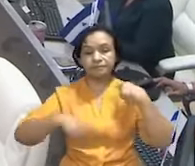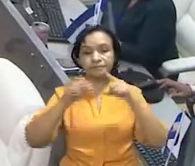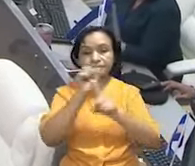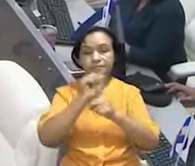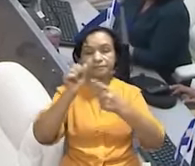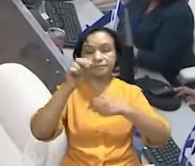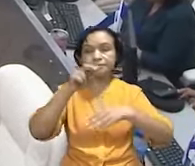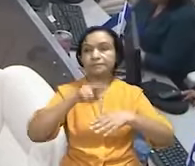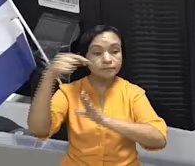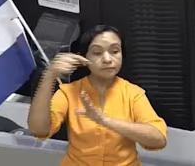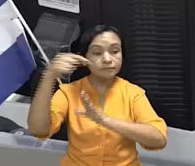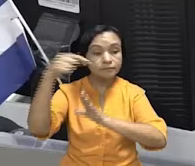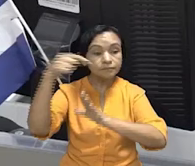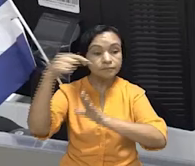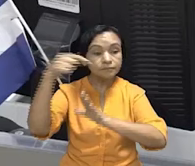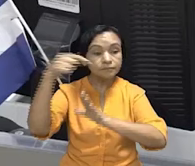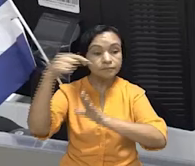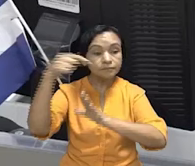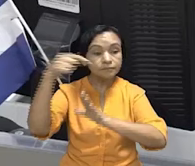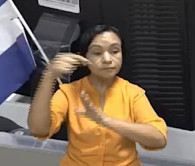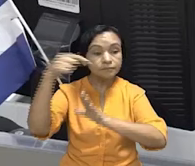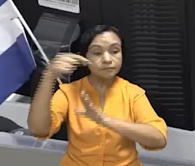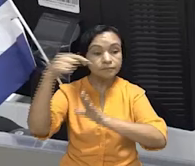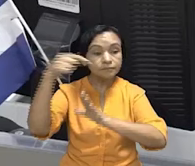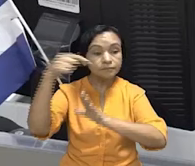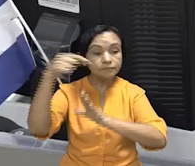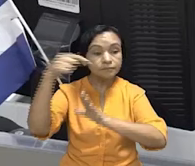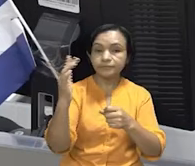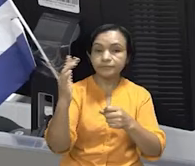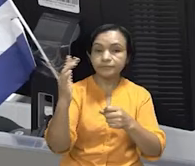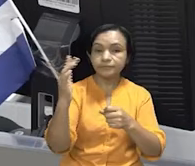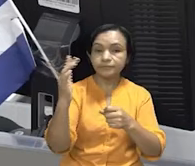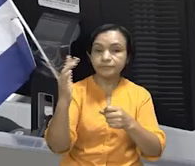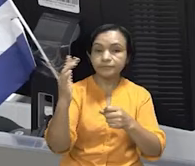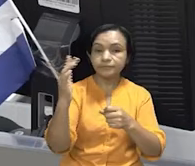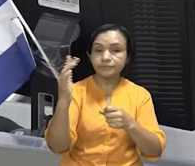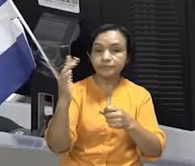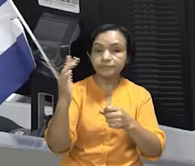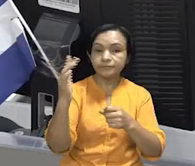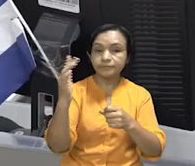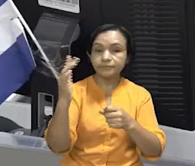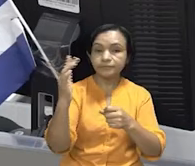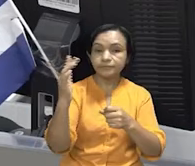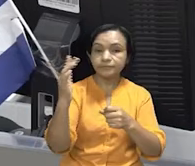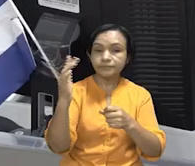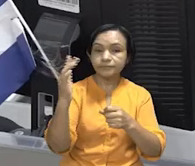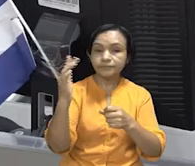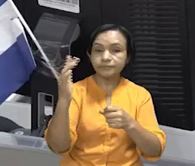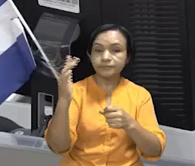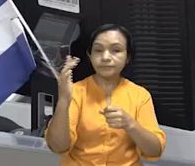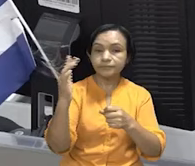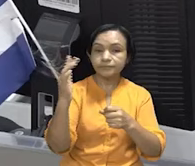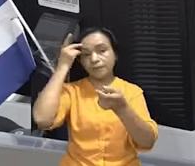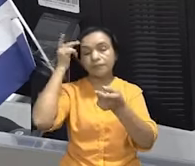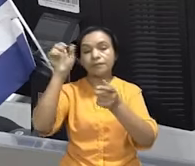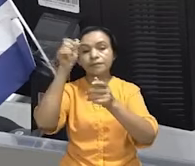comunidad internacional. Cabe señalar que todas estas normas jurídicas han influido directamente en el manejo de la política